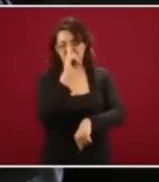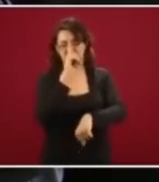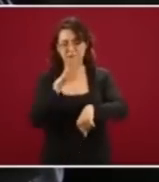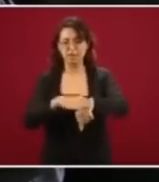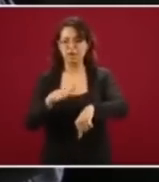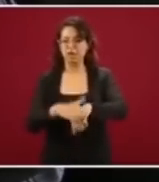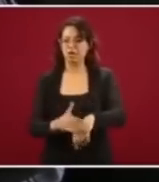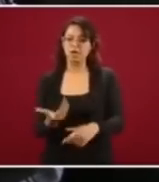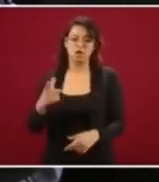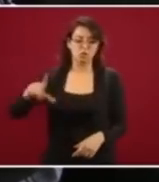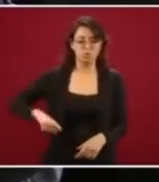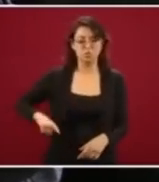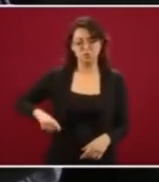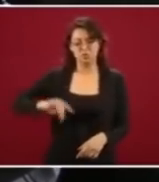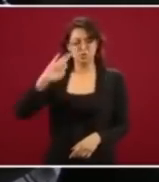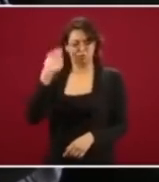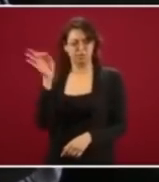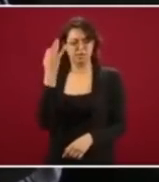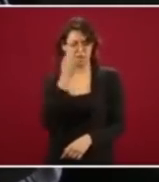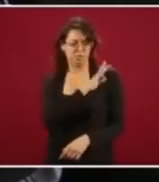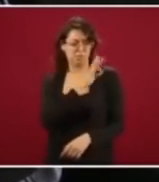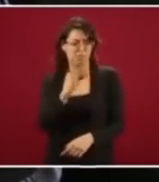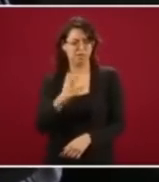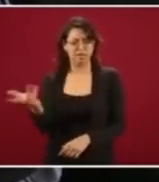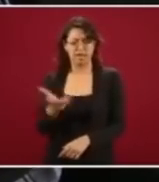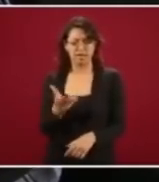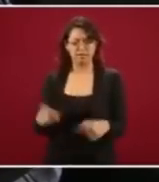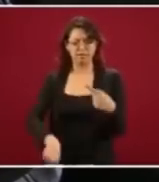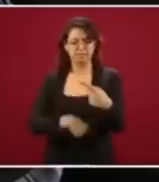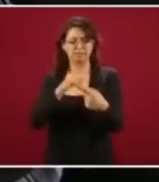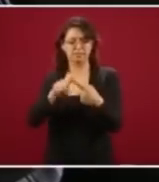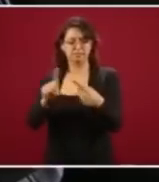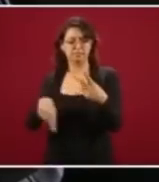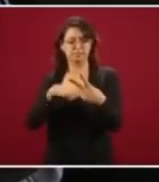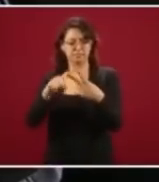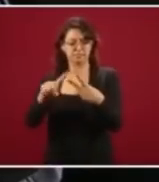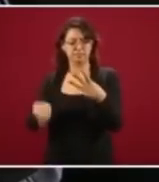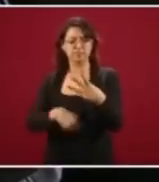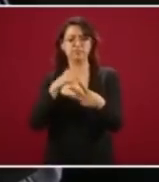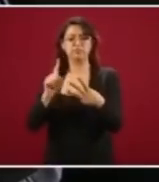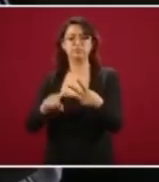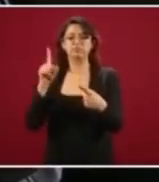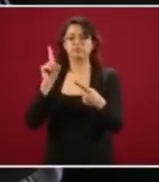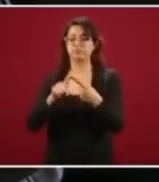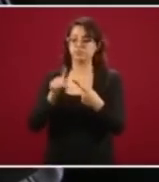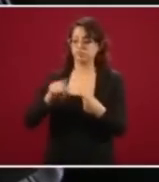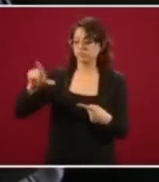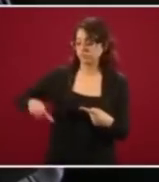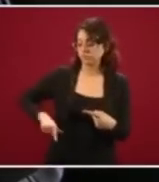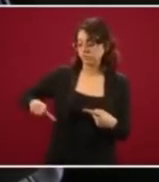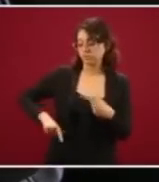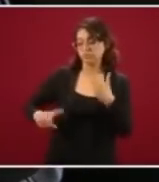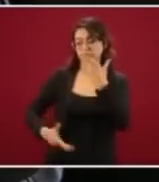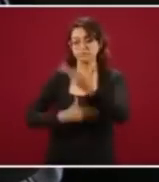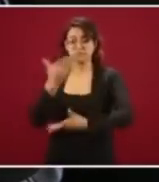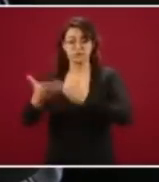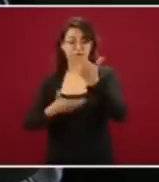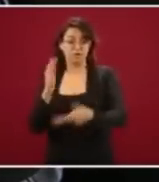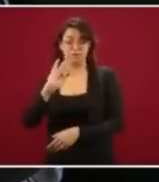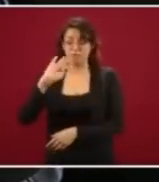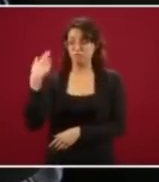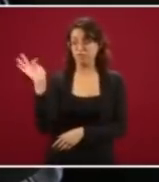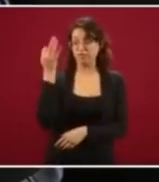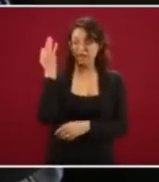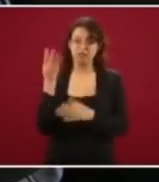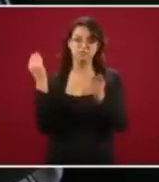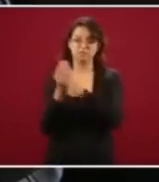cancha del gobierno federal, tres en específico. Una es capacitar a todos los servidores públicos federales y procurar que en los estados y municipios